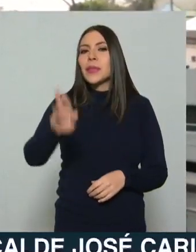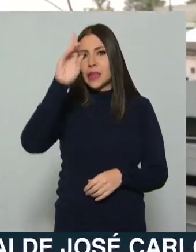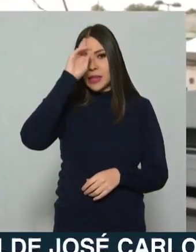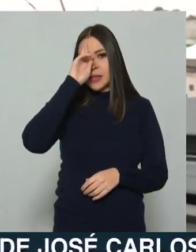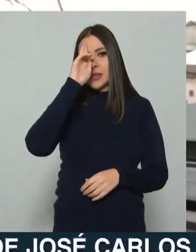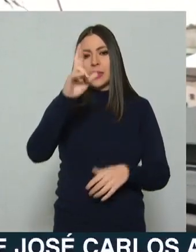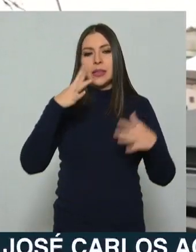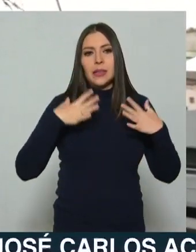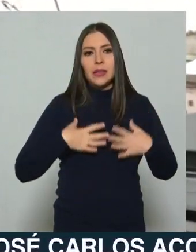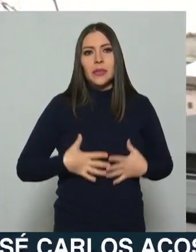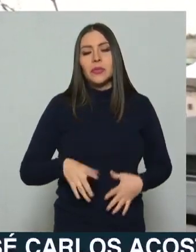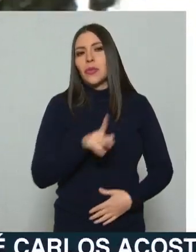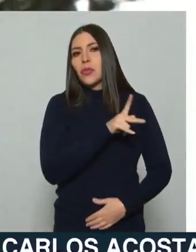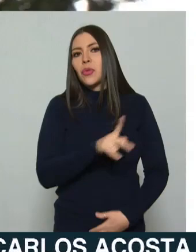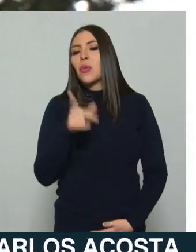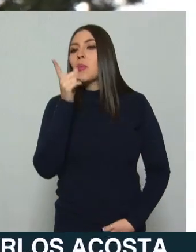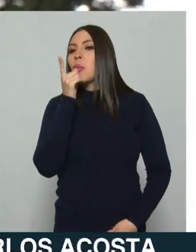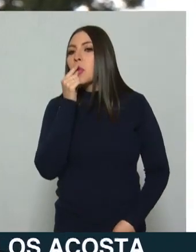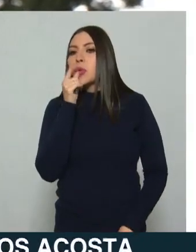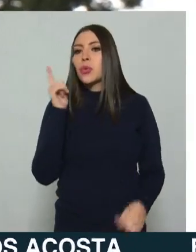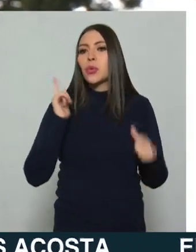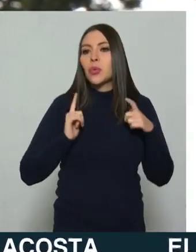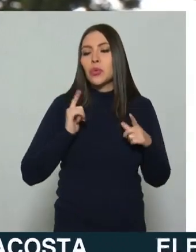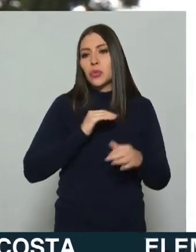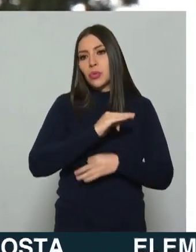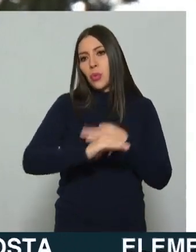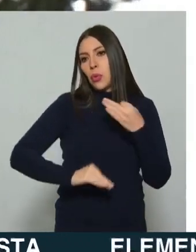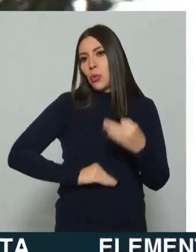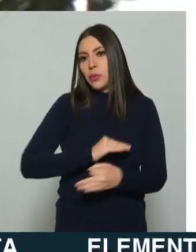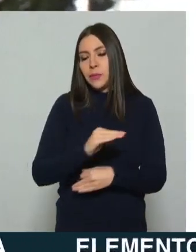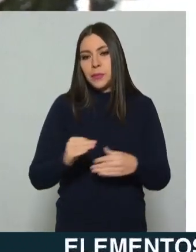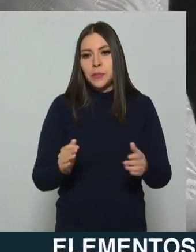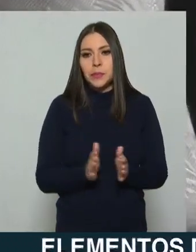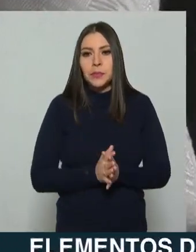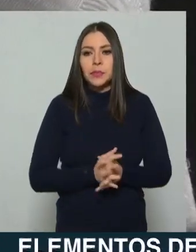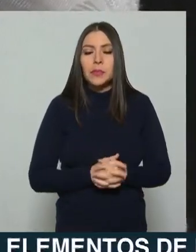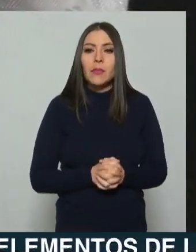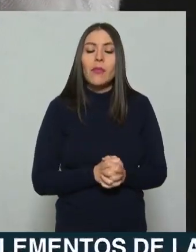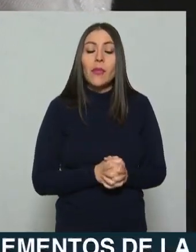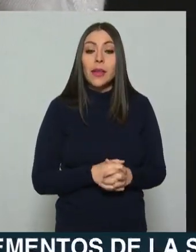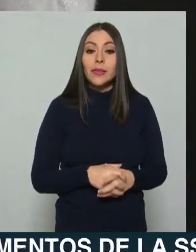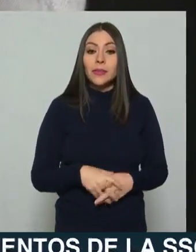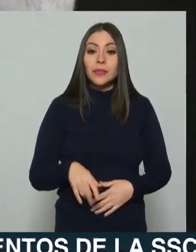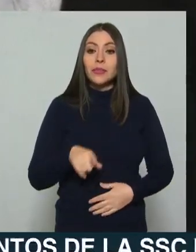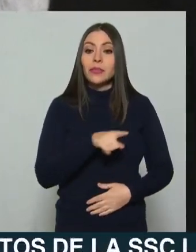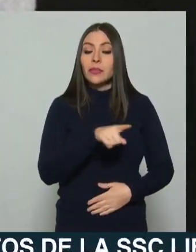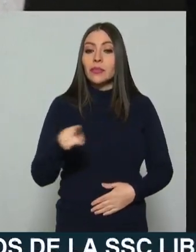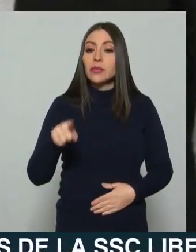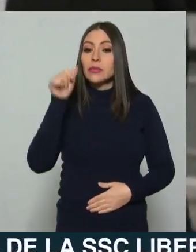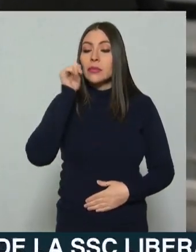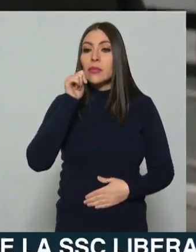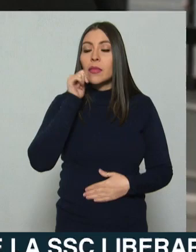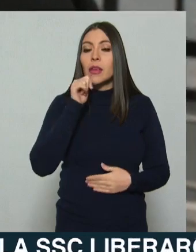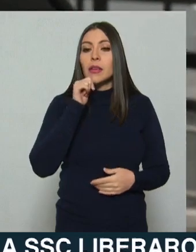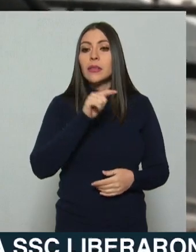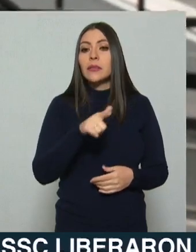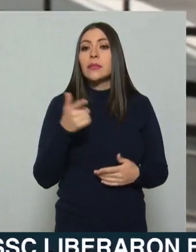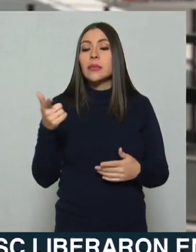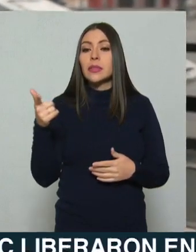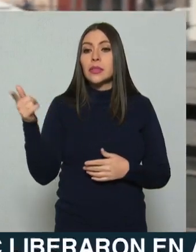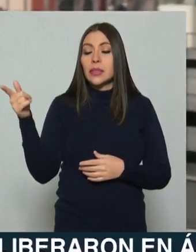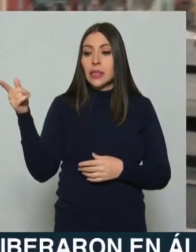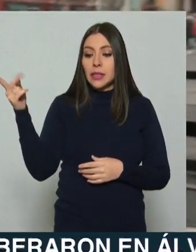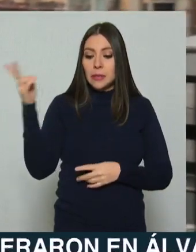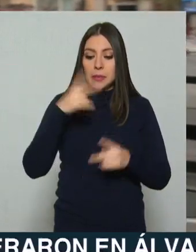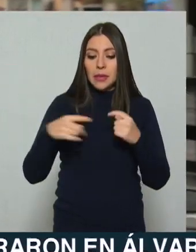la policía, todos los judiciales, todos me respetan el traje, ¿no? ¿Por qué? Porque pues dicen, viene de